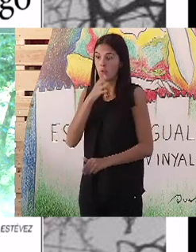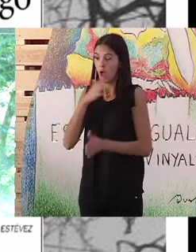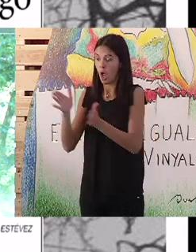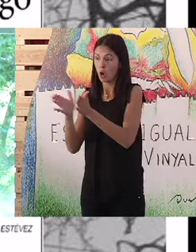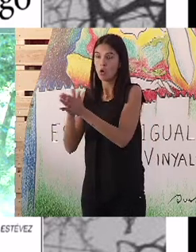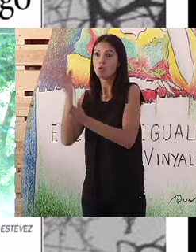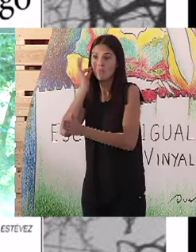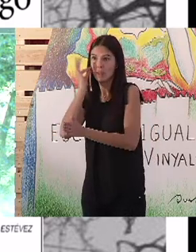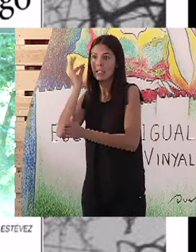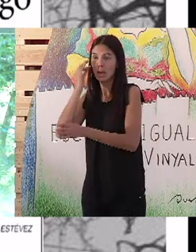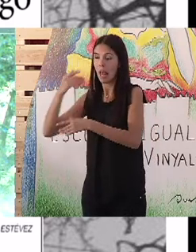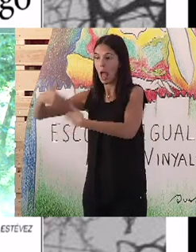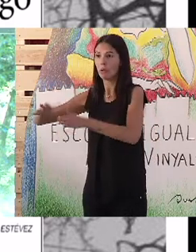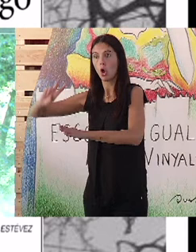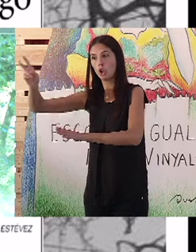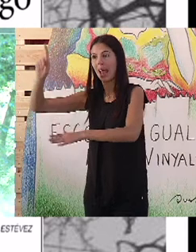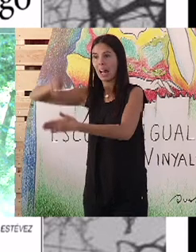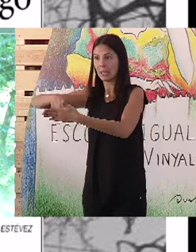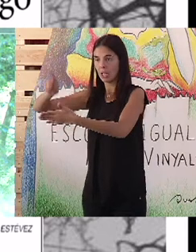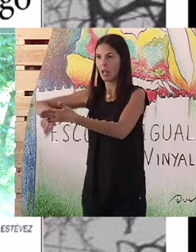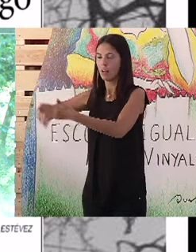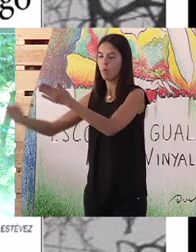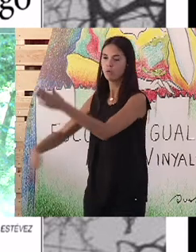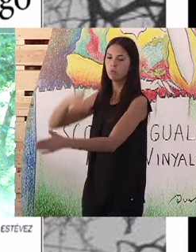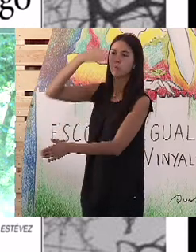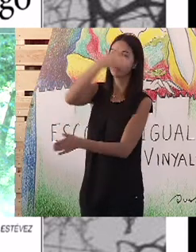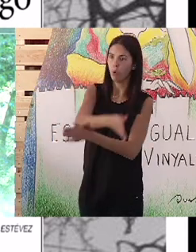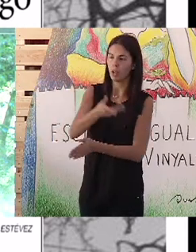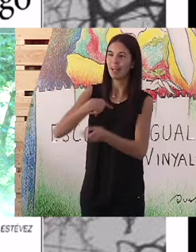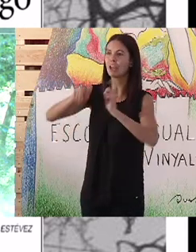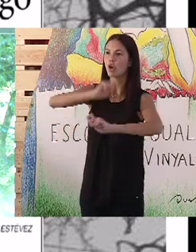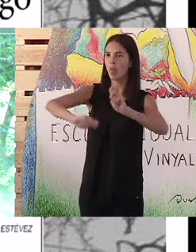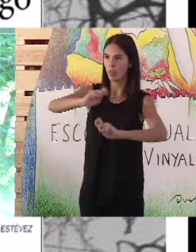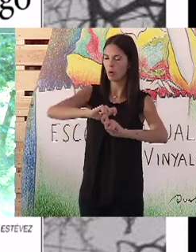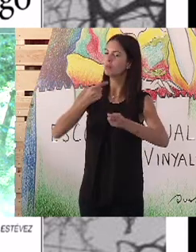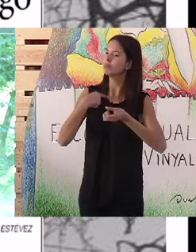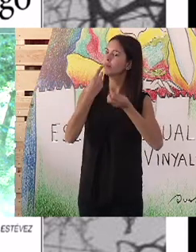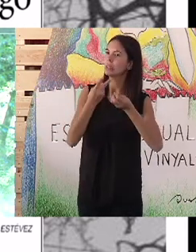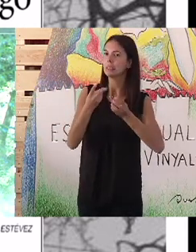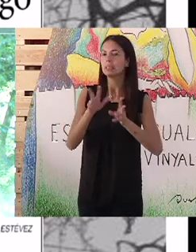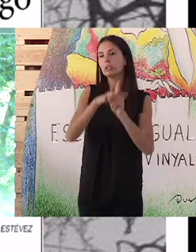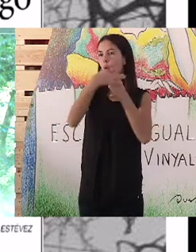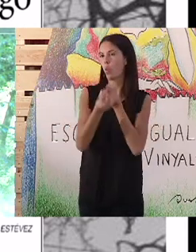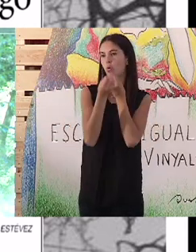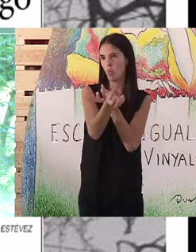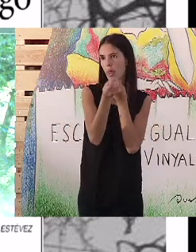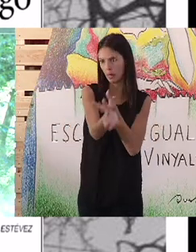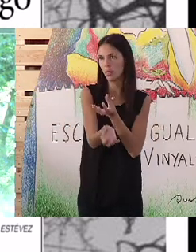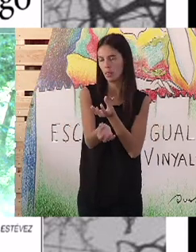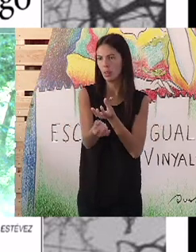ali alquilando tamén outra habitación, pois acudiu a unha asociación e comentou esa situación,